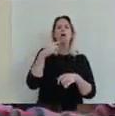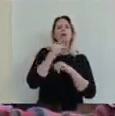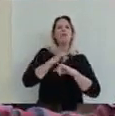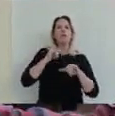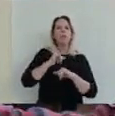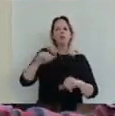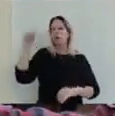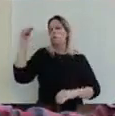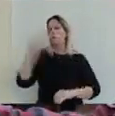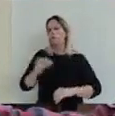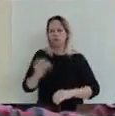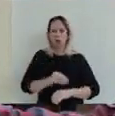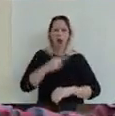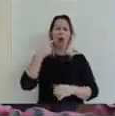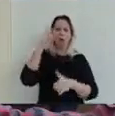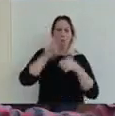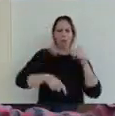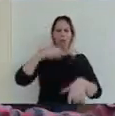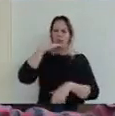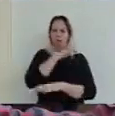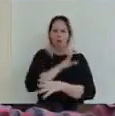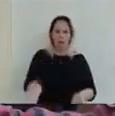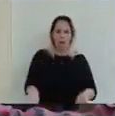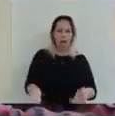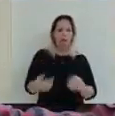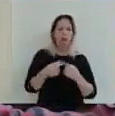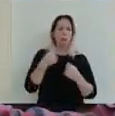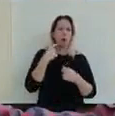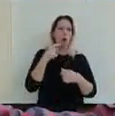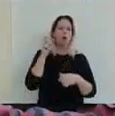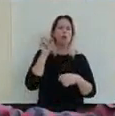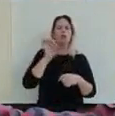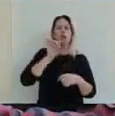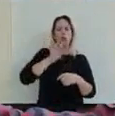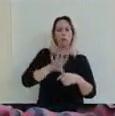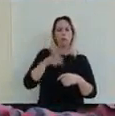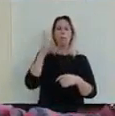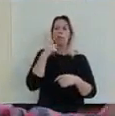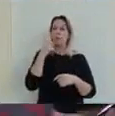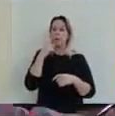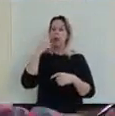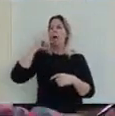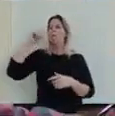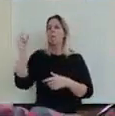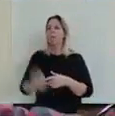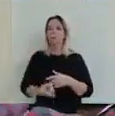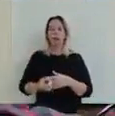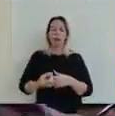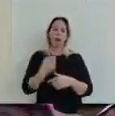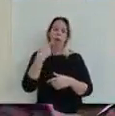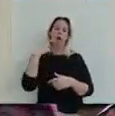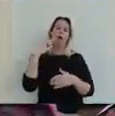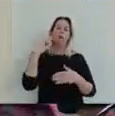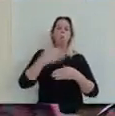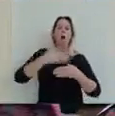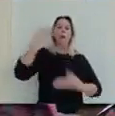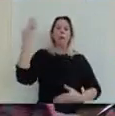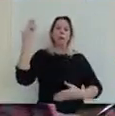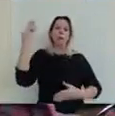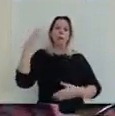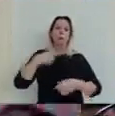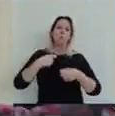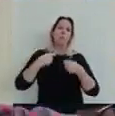por los cargos que ostentamos, ¿no es cierto? Nosotros somos legisladores, somos todos representantes del pueblo y creo que tenemos que ser muy responsables a la